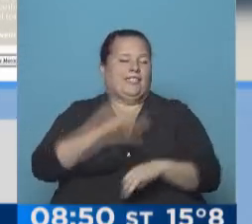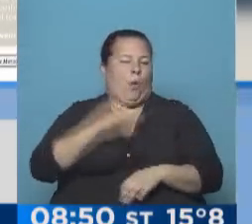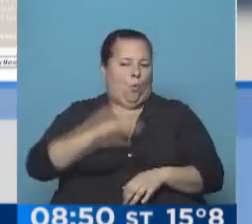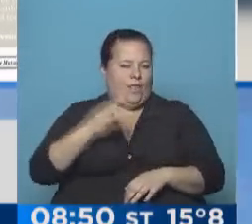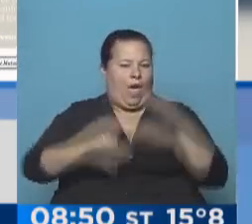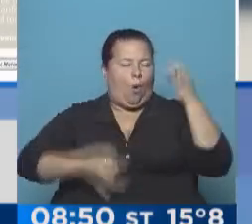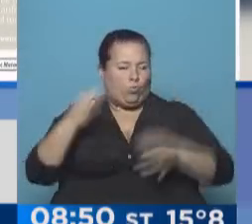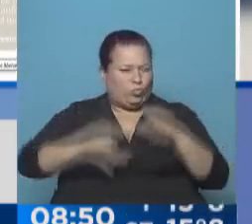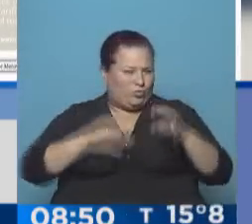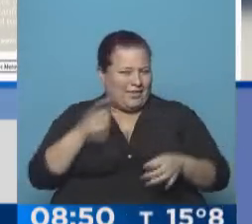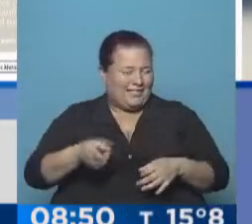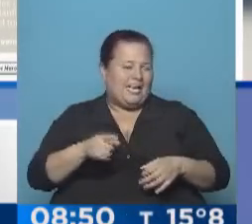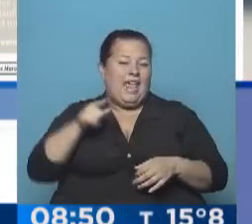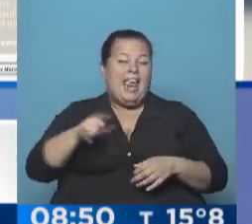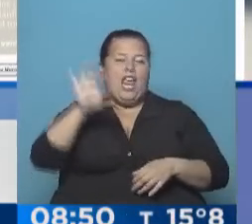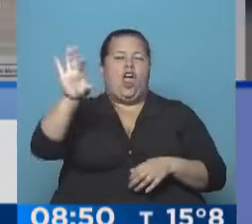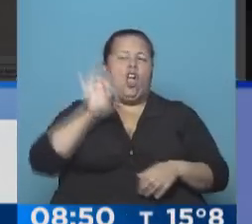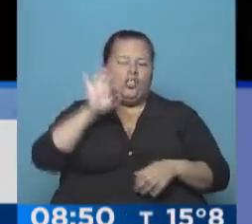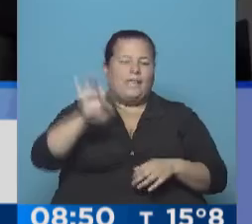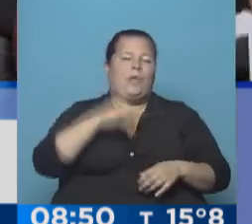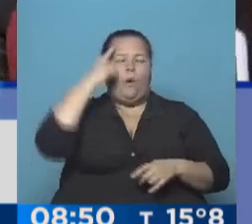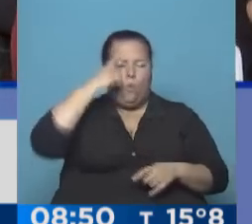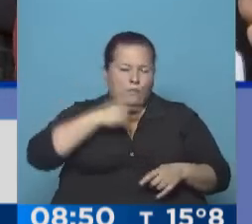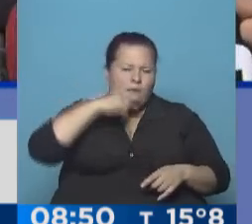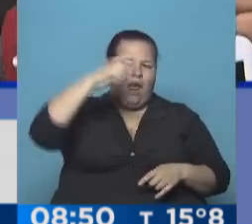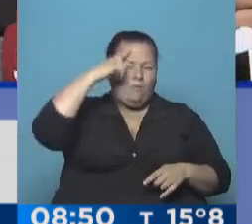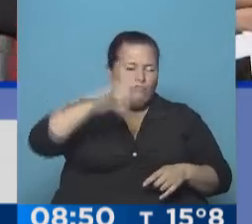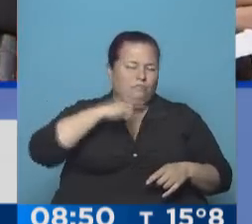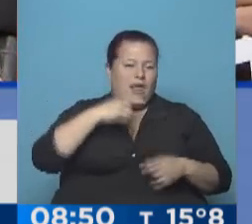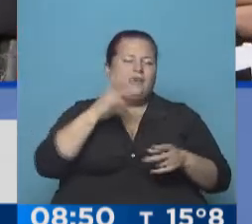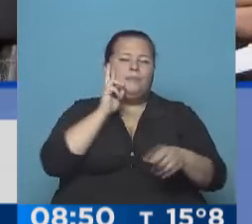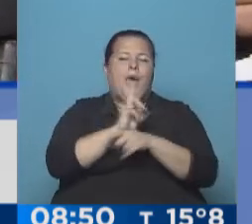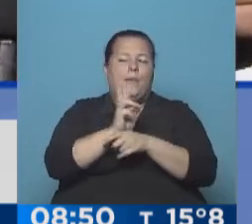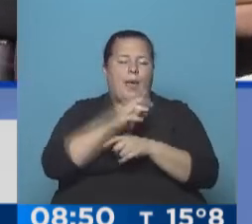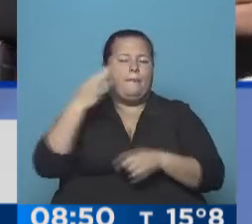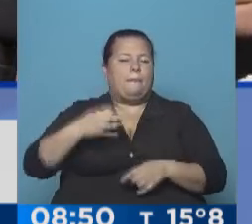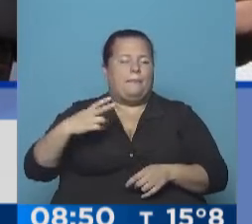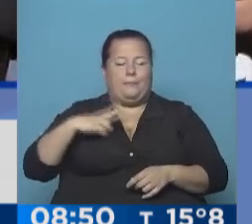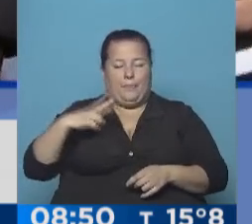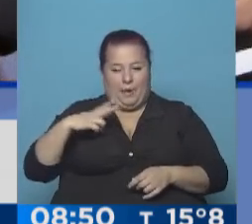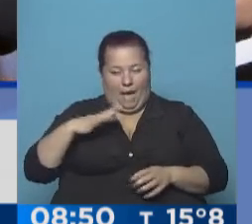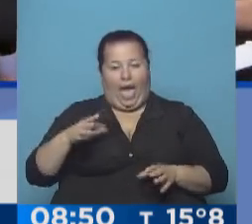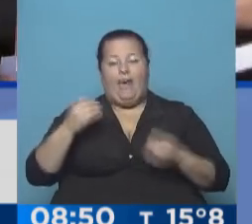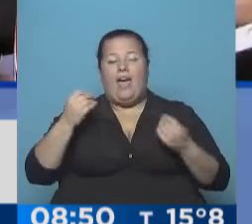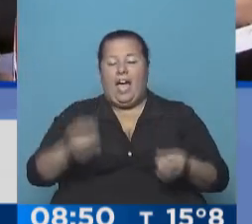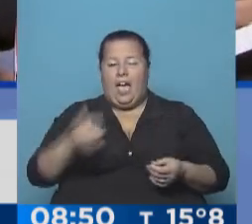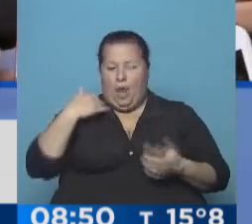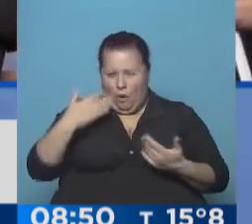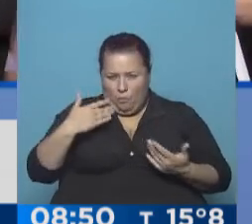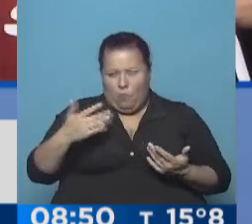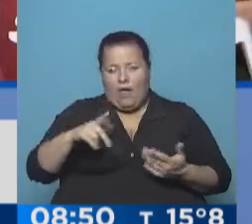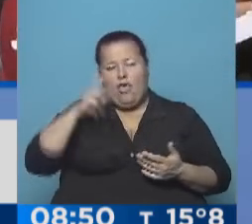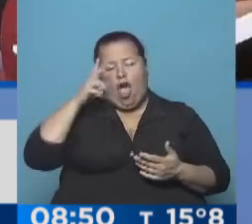y Justicia, que contrata mes a mes servicios de vigilancia privada, teniendo la posibilidad, después